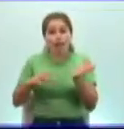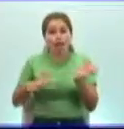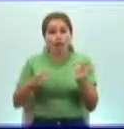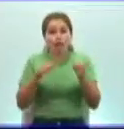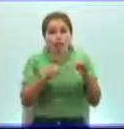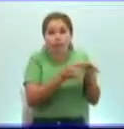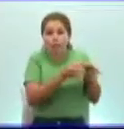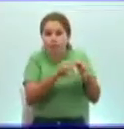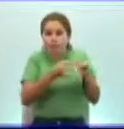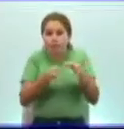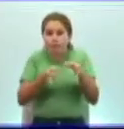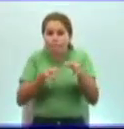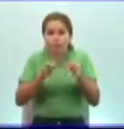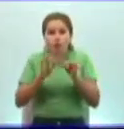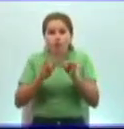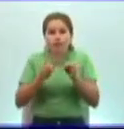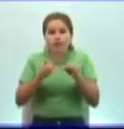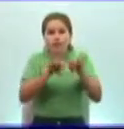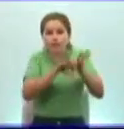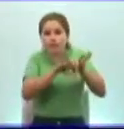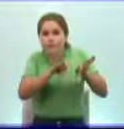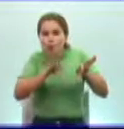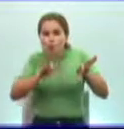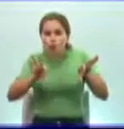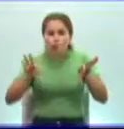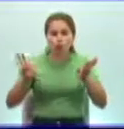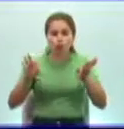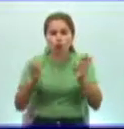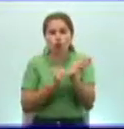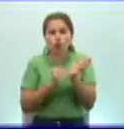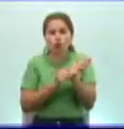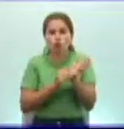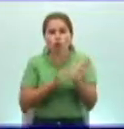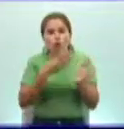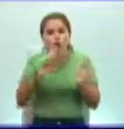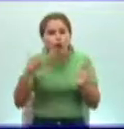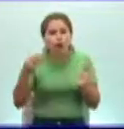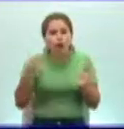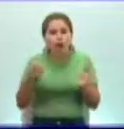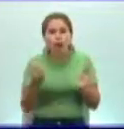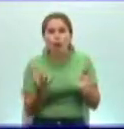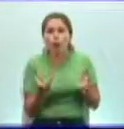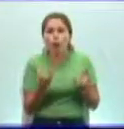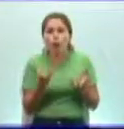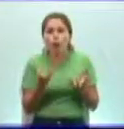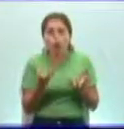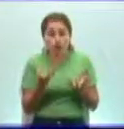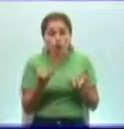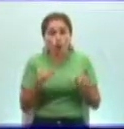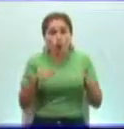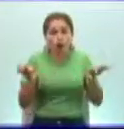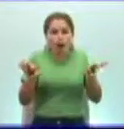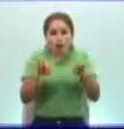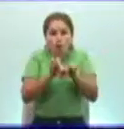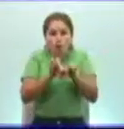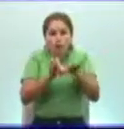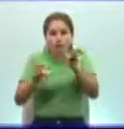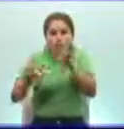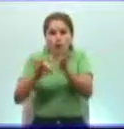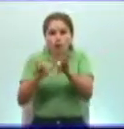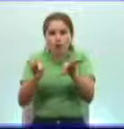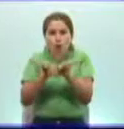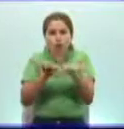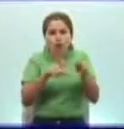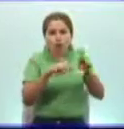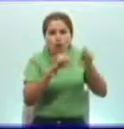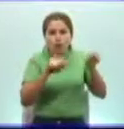cargas eléctricas a través de un conducto sólido, líquido o gaseoso. Al conectar un generador a un circuito